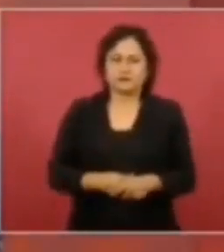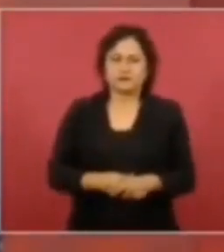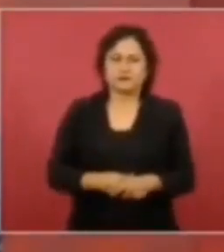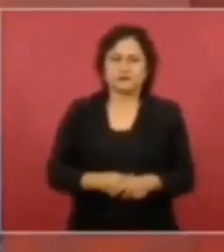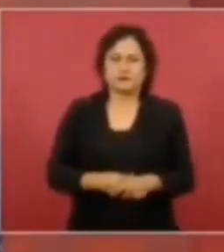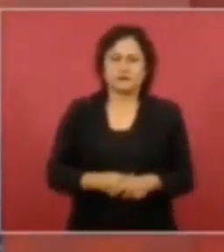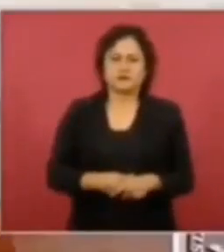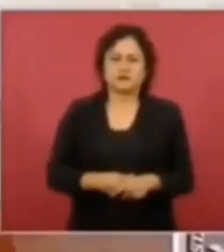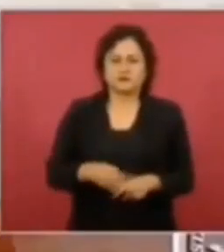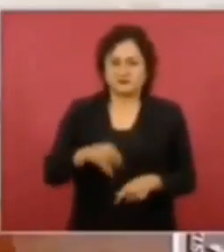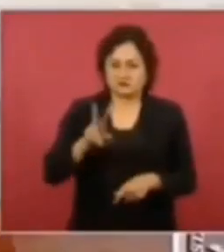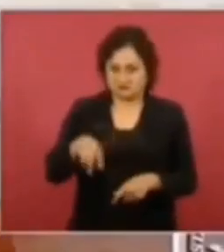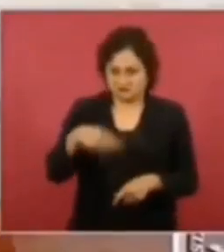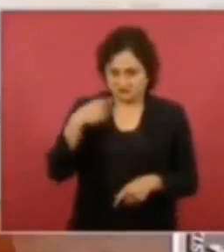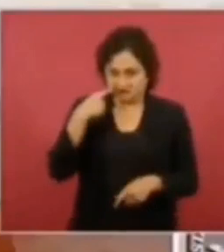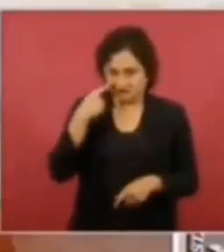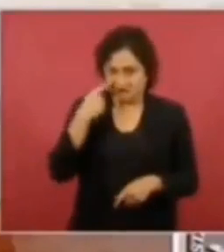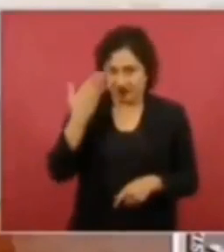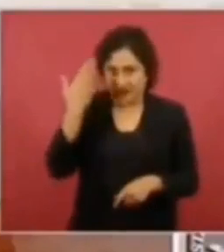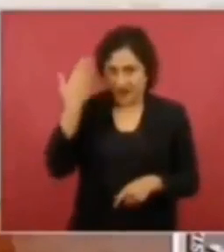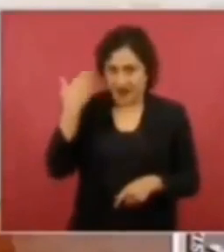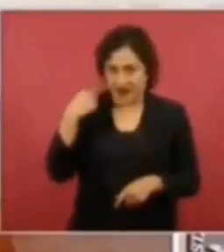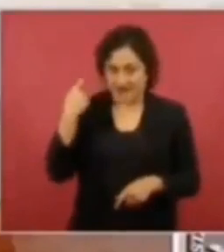el poder económico